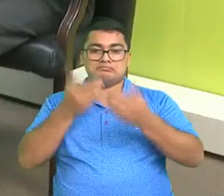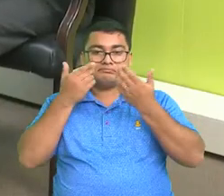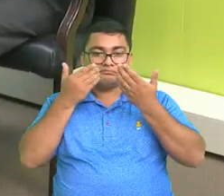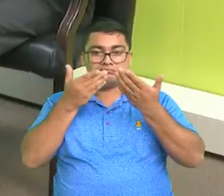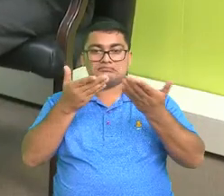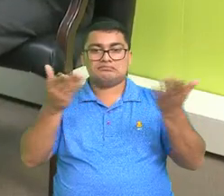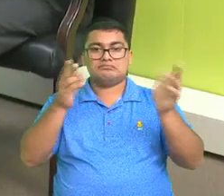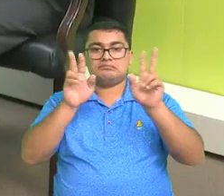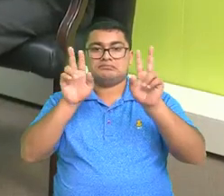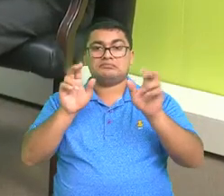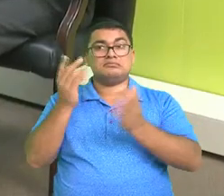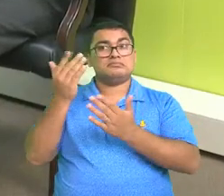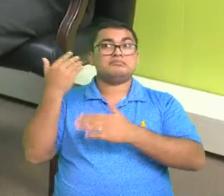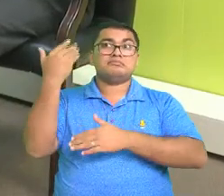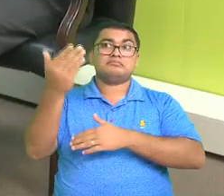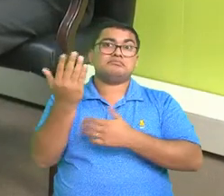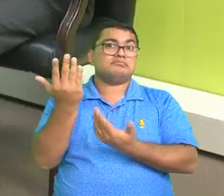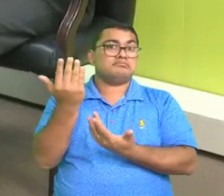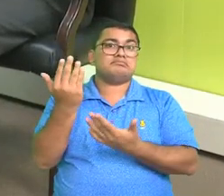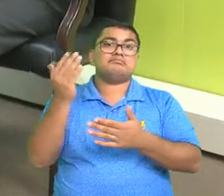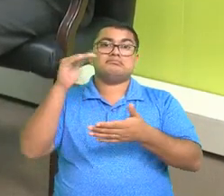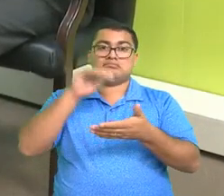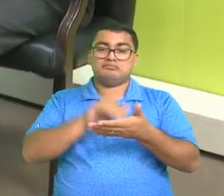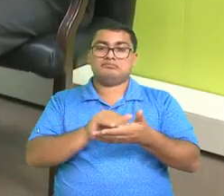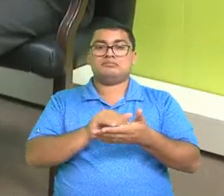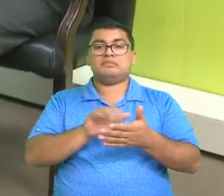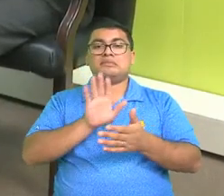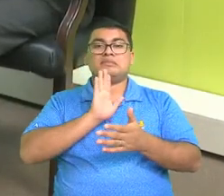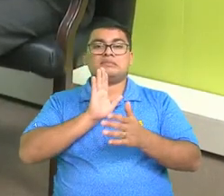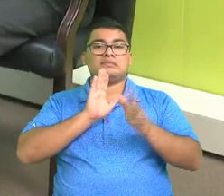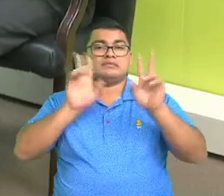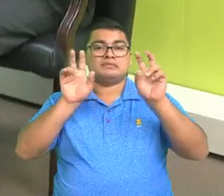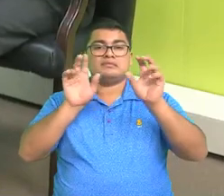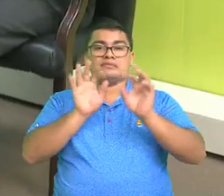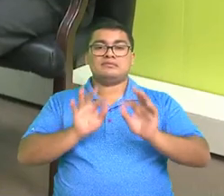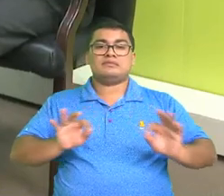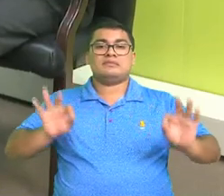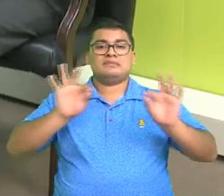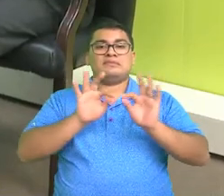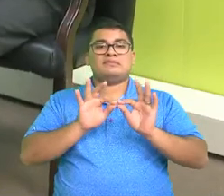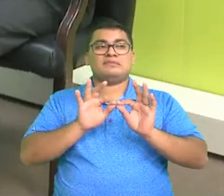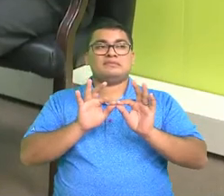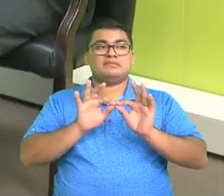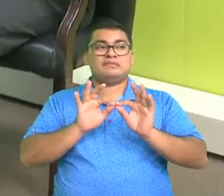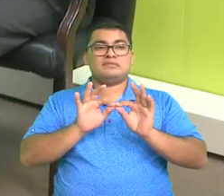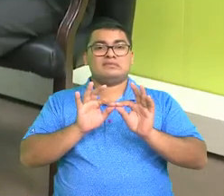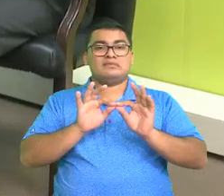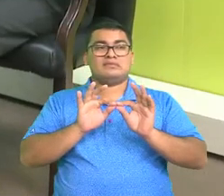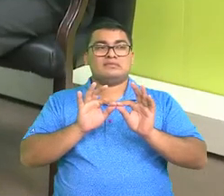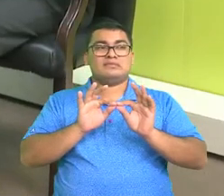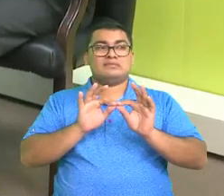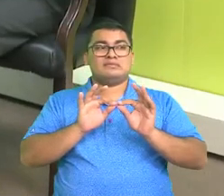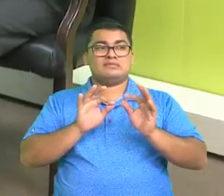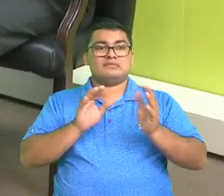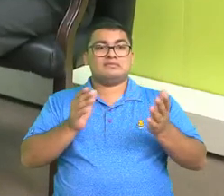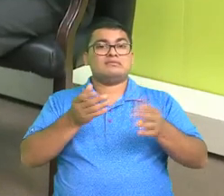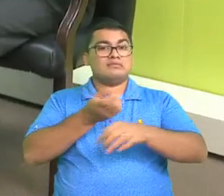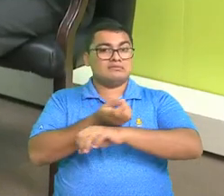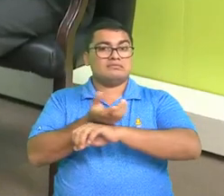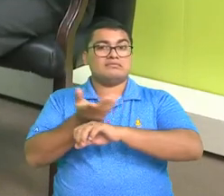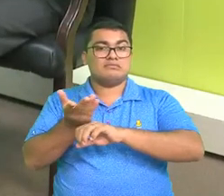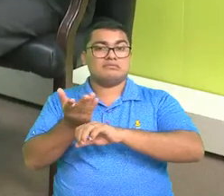sobre este tema. Le esperamos en otra oportunidad para seguir hablando de ese tema muy interesante. sobre el, que usted nos